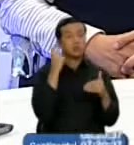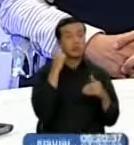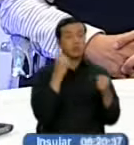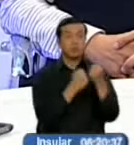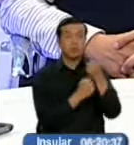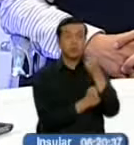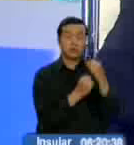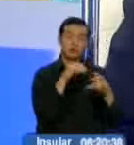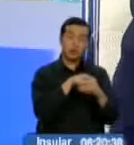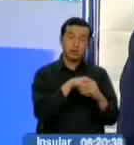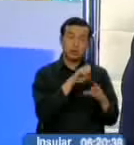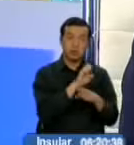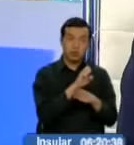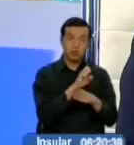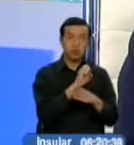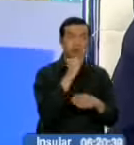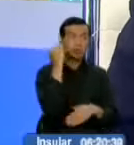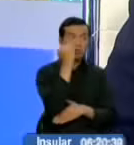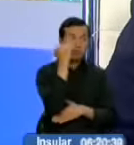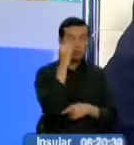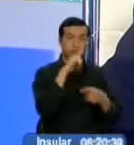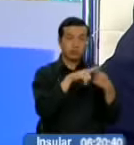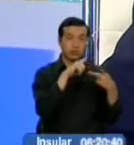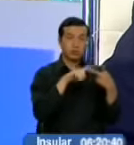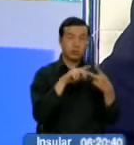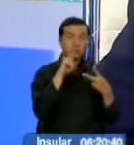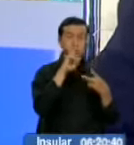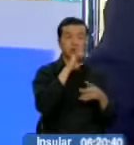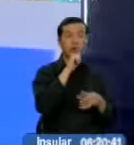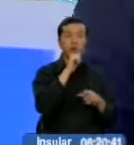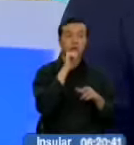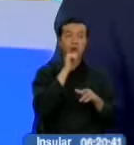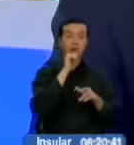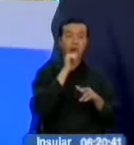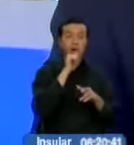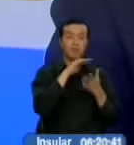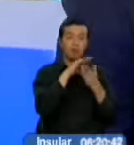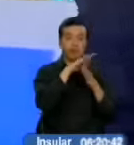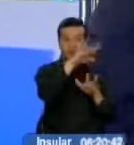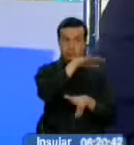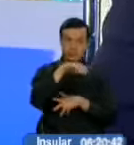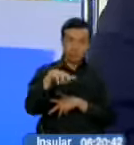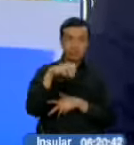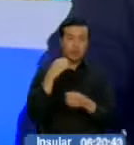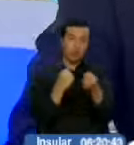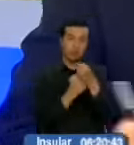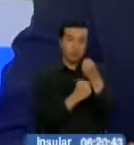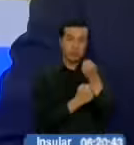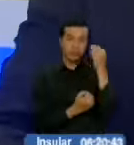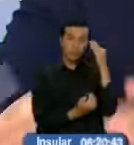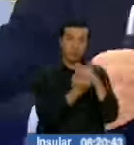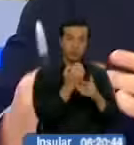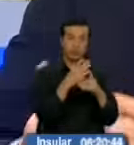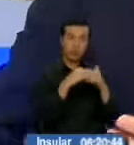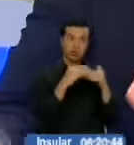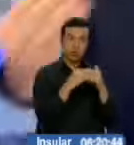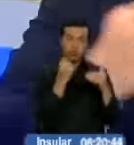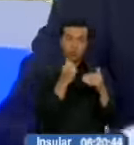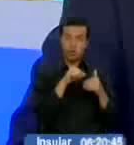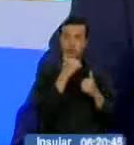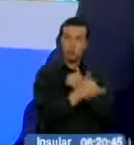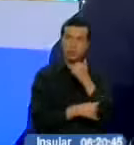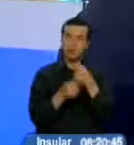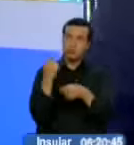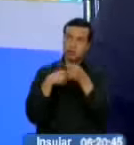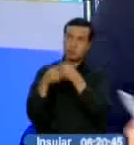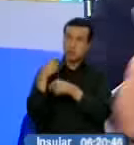el sector interno, sector industrial y sector agropecuario, fundamentalmente para poder generar divisas vía exportaciones